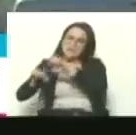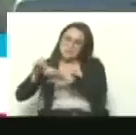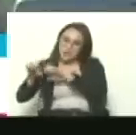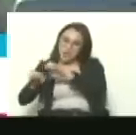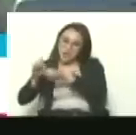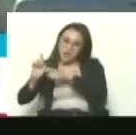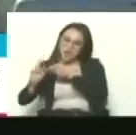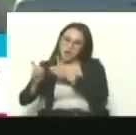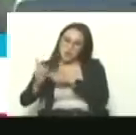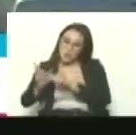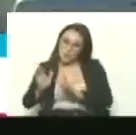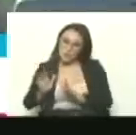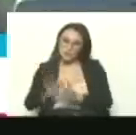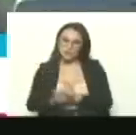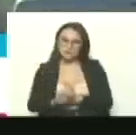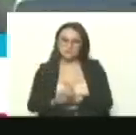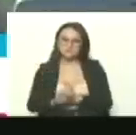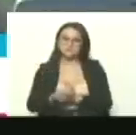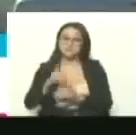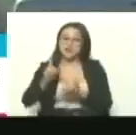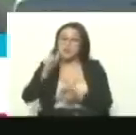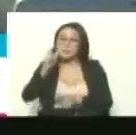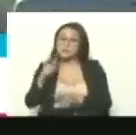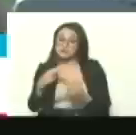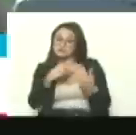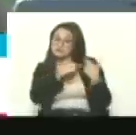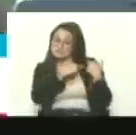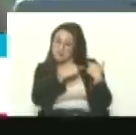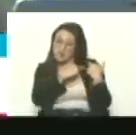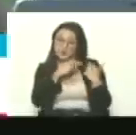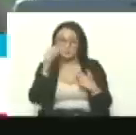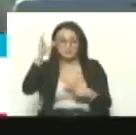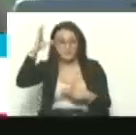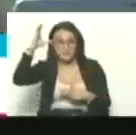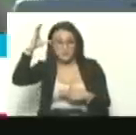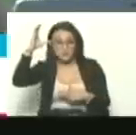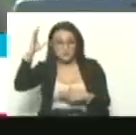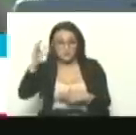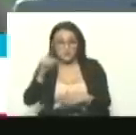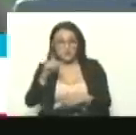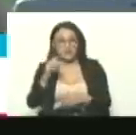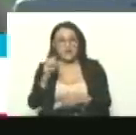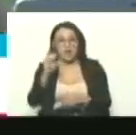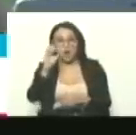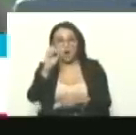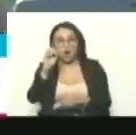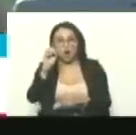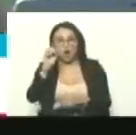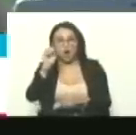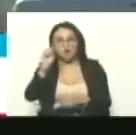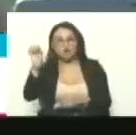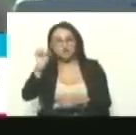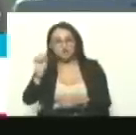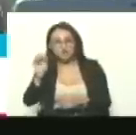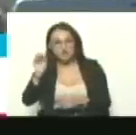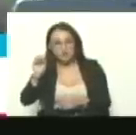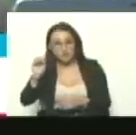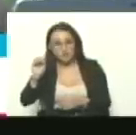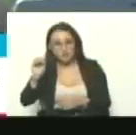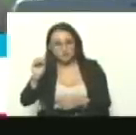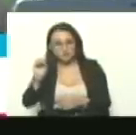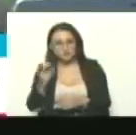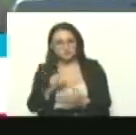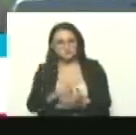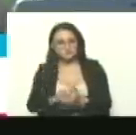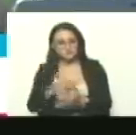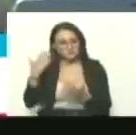tuvimos uno de los conservadores del oso frontino de los Andes venezolanos. Impresionante, hace varios